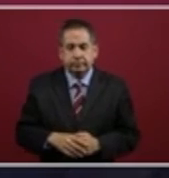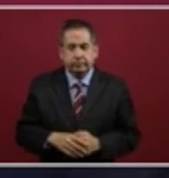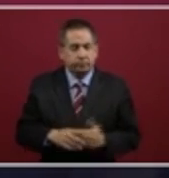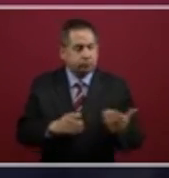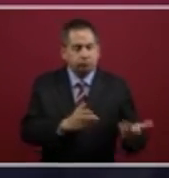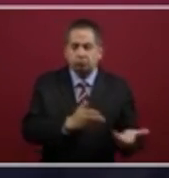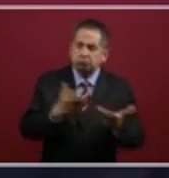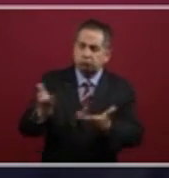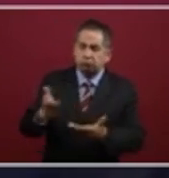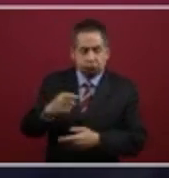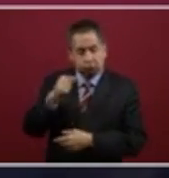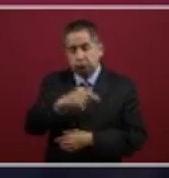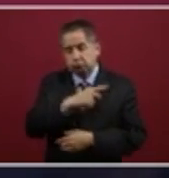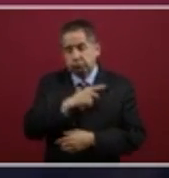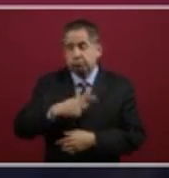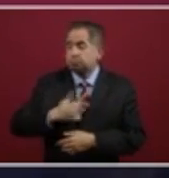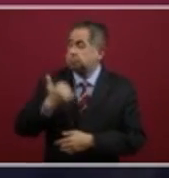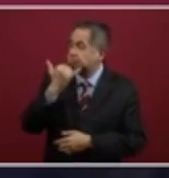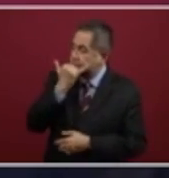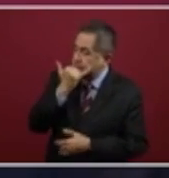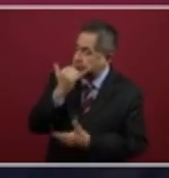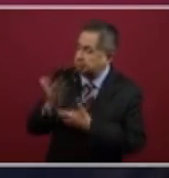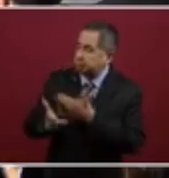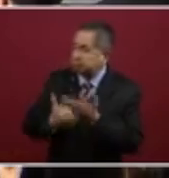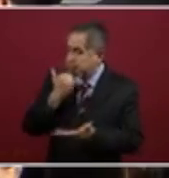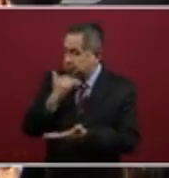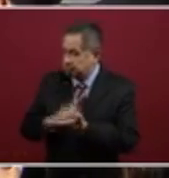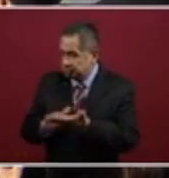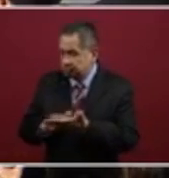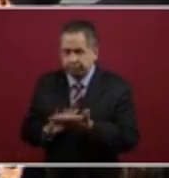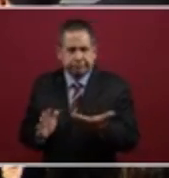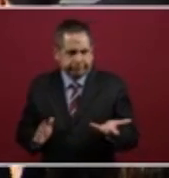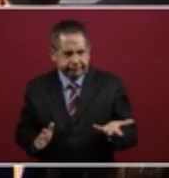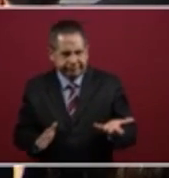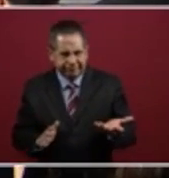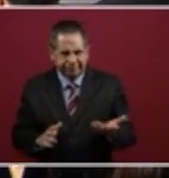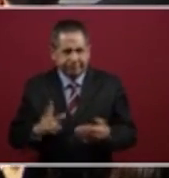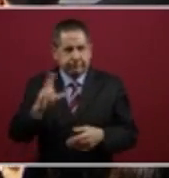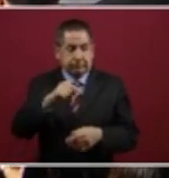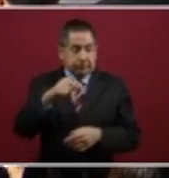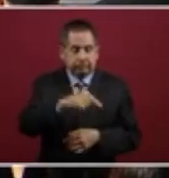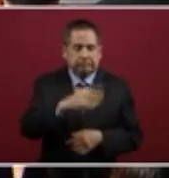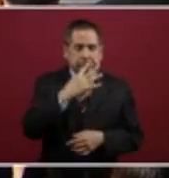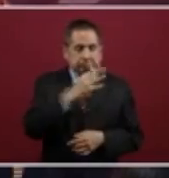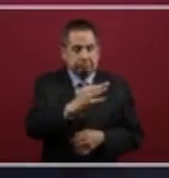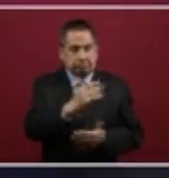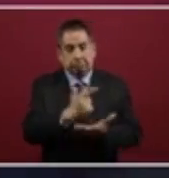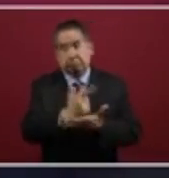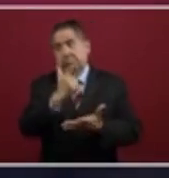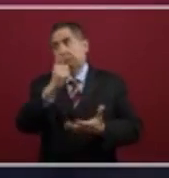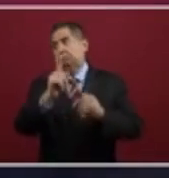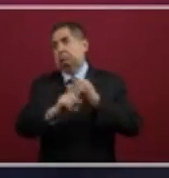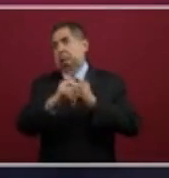ofrecer una disculpa, pero no hacer de eso.